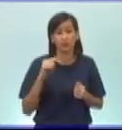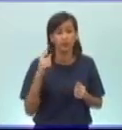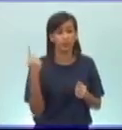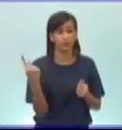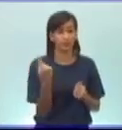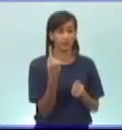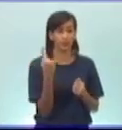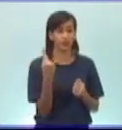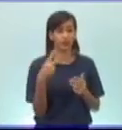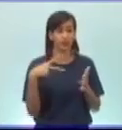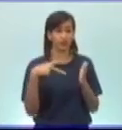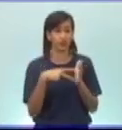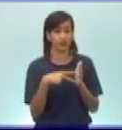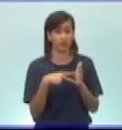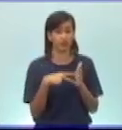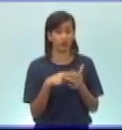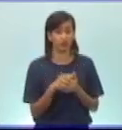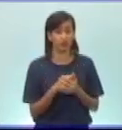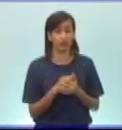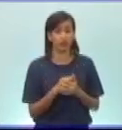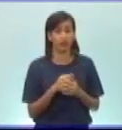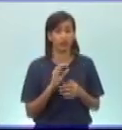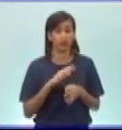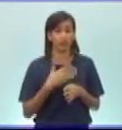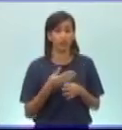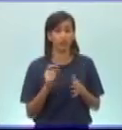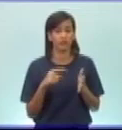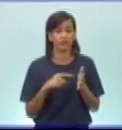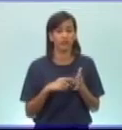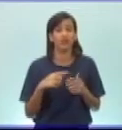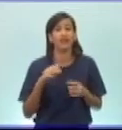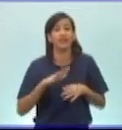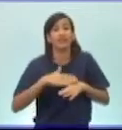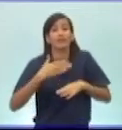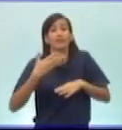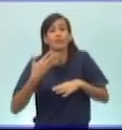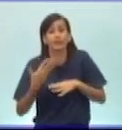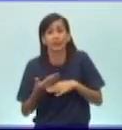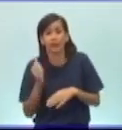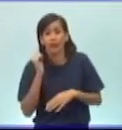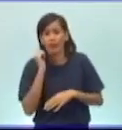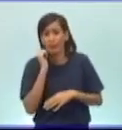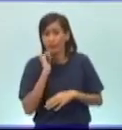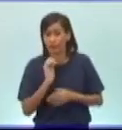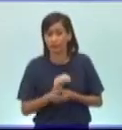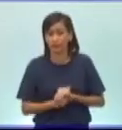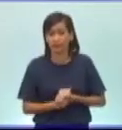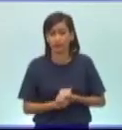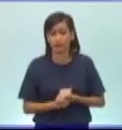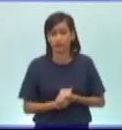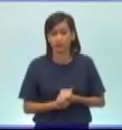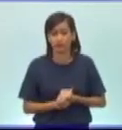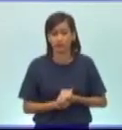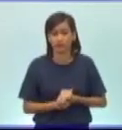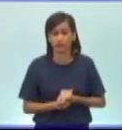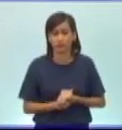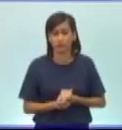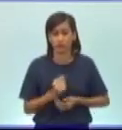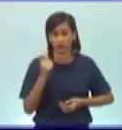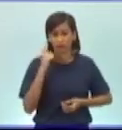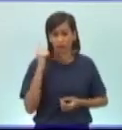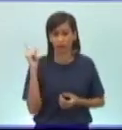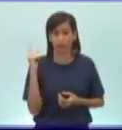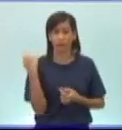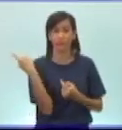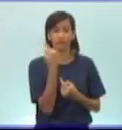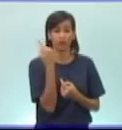la multiplicación y luego el resto de las operaciones. Por lo tanto, acá primero